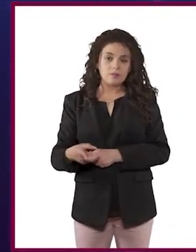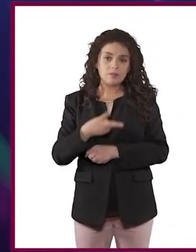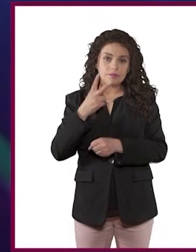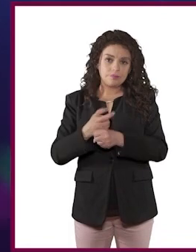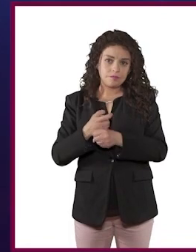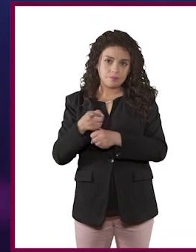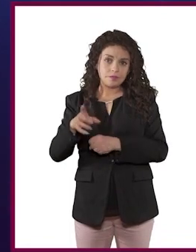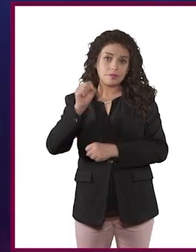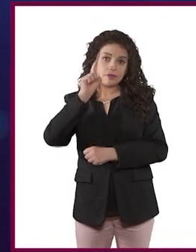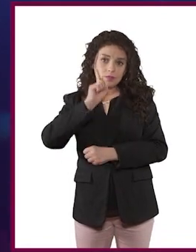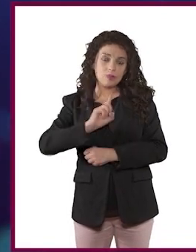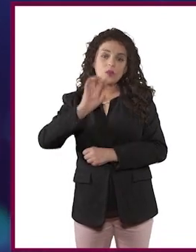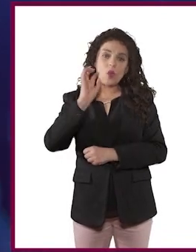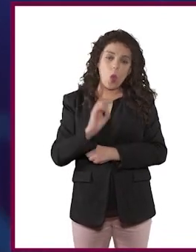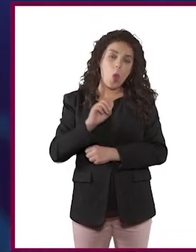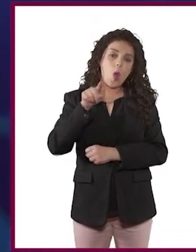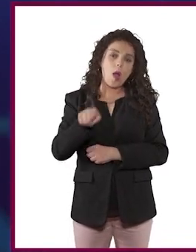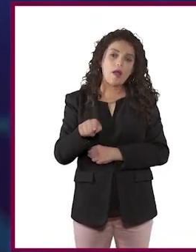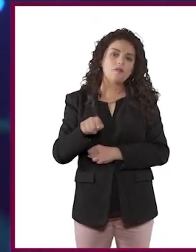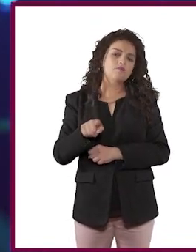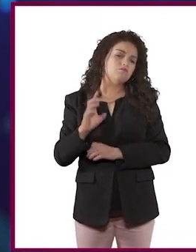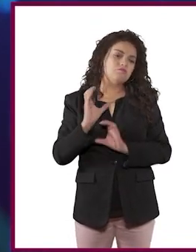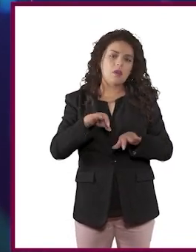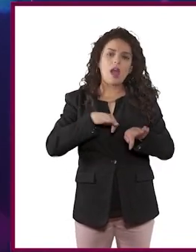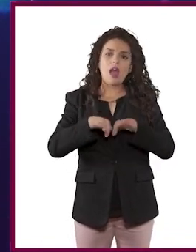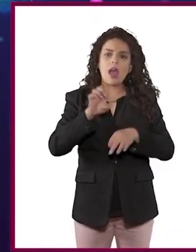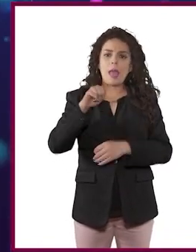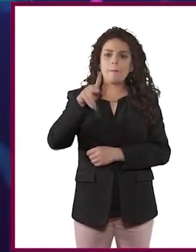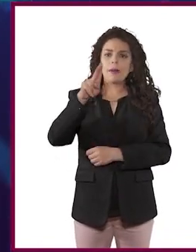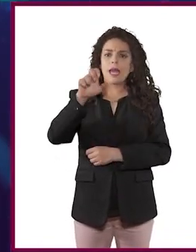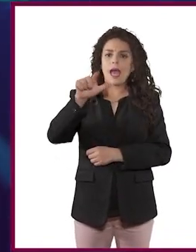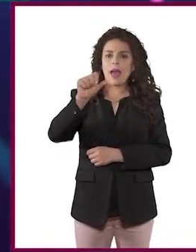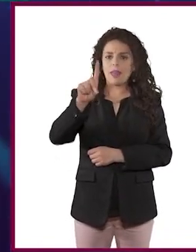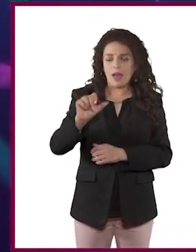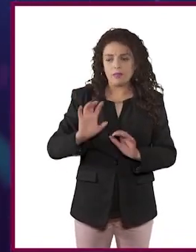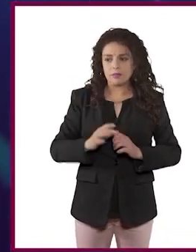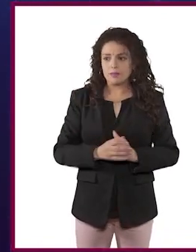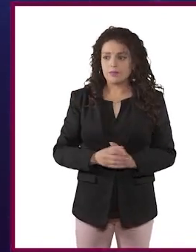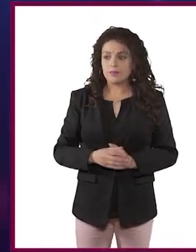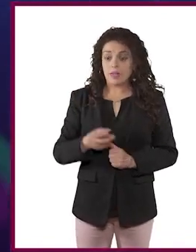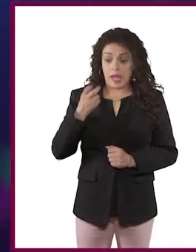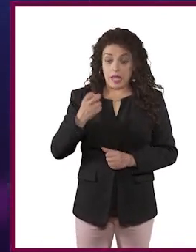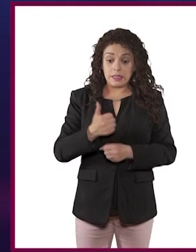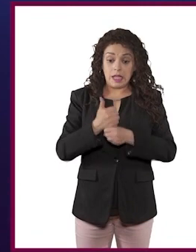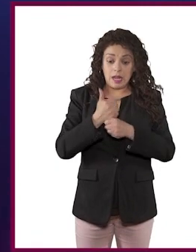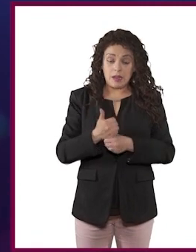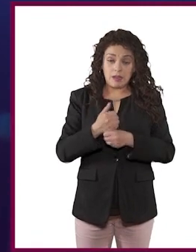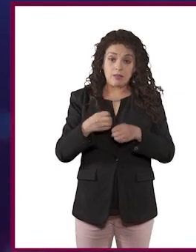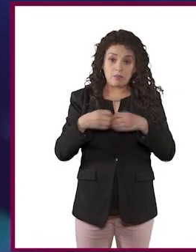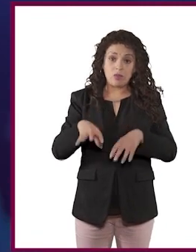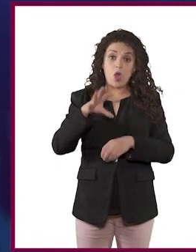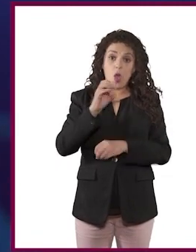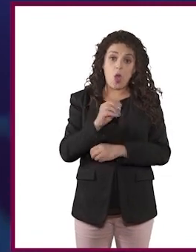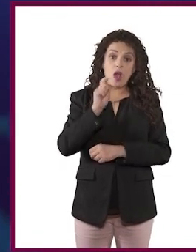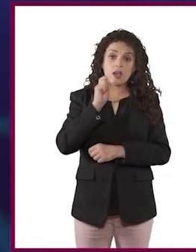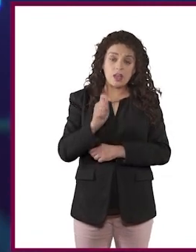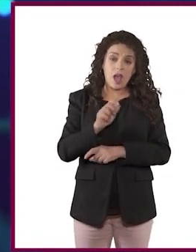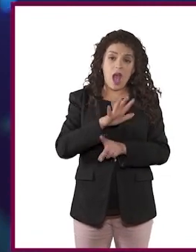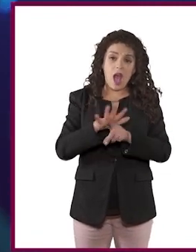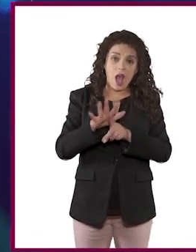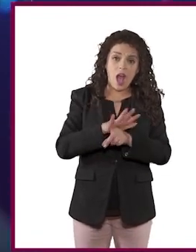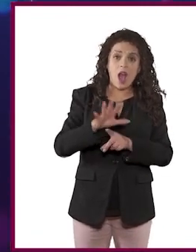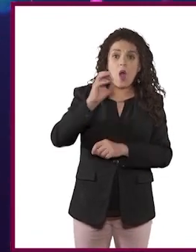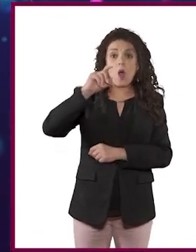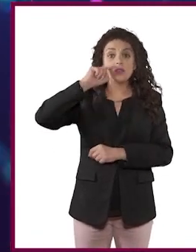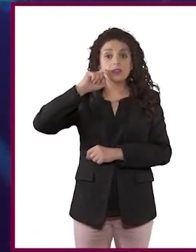una subalterna que sea mujer, en esta parte de, ¿no?, repetir la violencia, el acoso